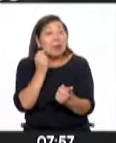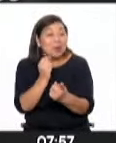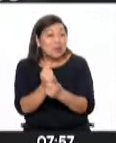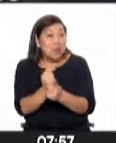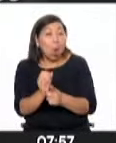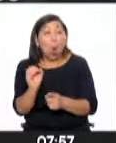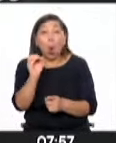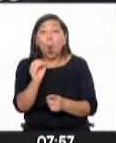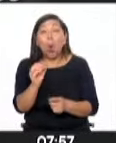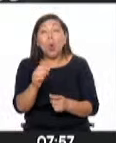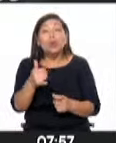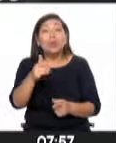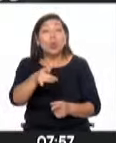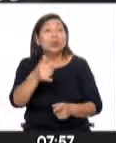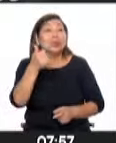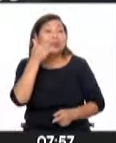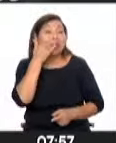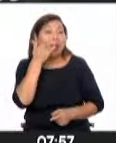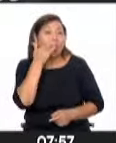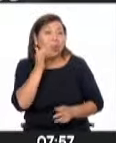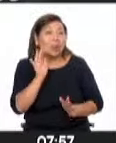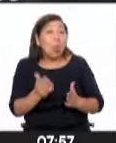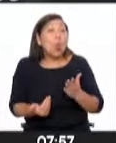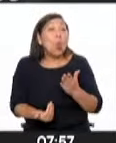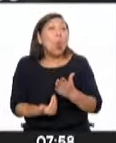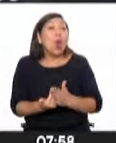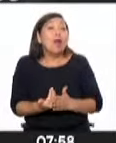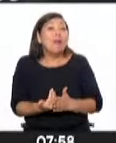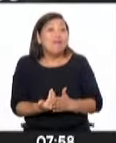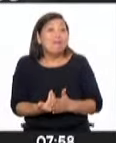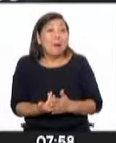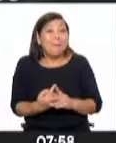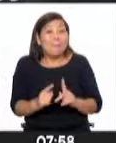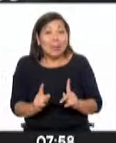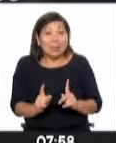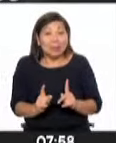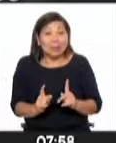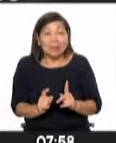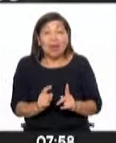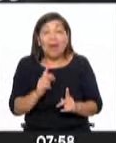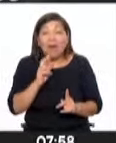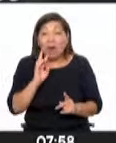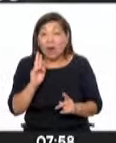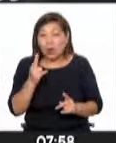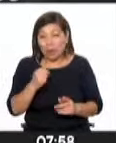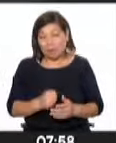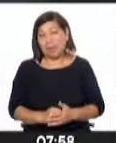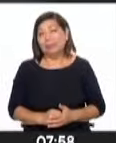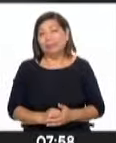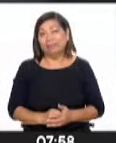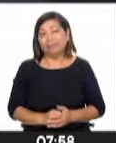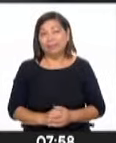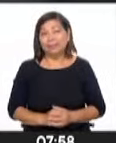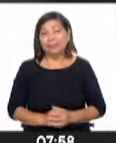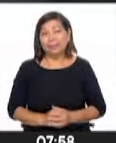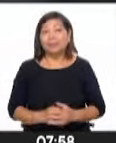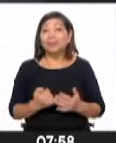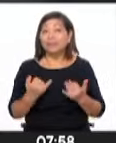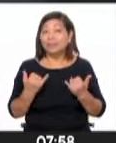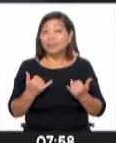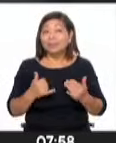también aplicaciones que son, digamos, la nueva tendencia de estas bandas delincuenciales. Vamos a la siguiente, por favor.